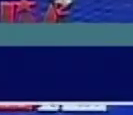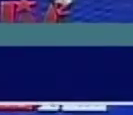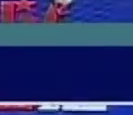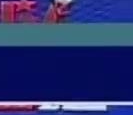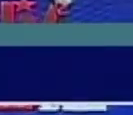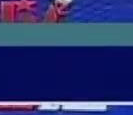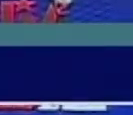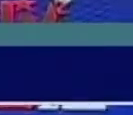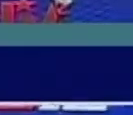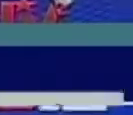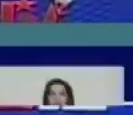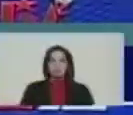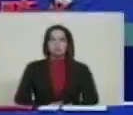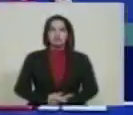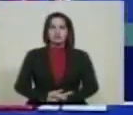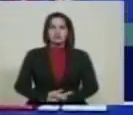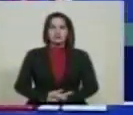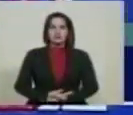casi